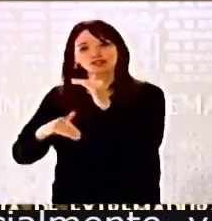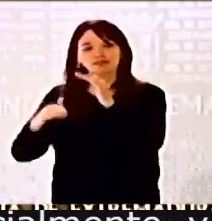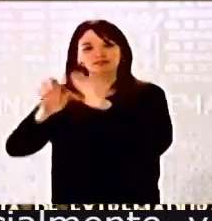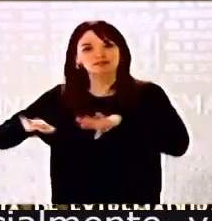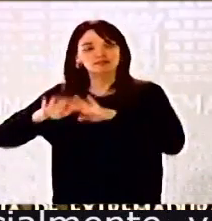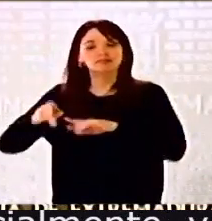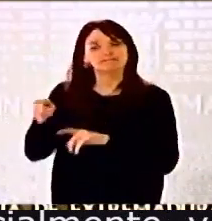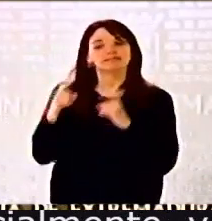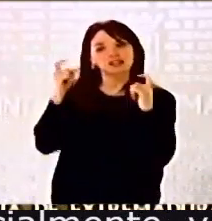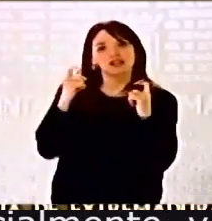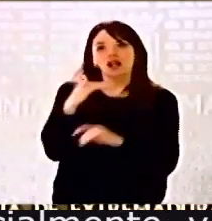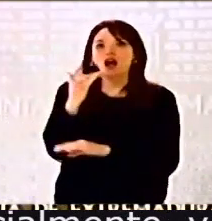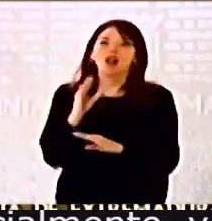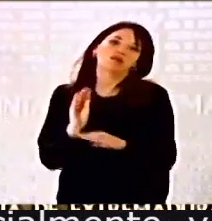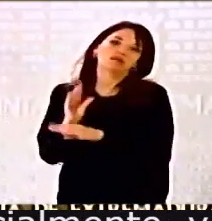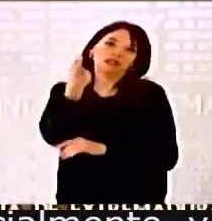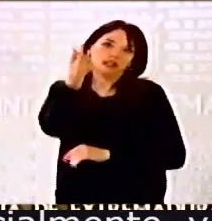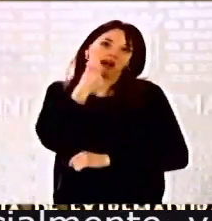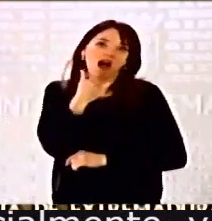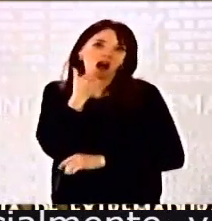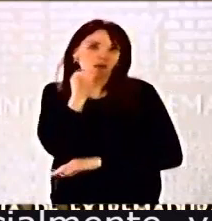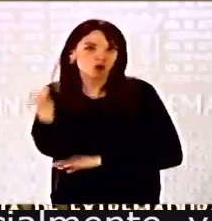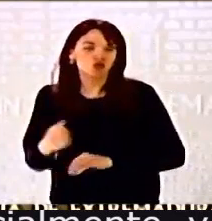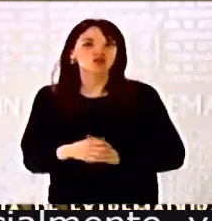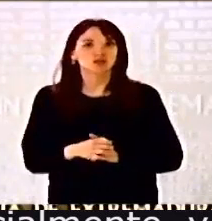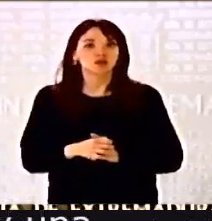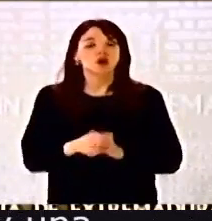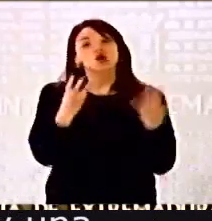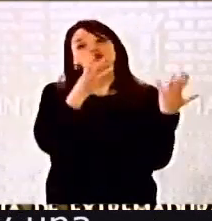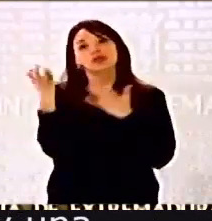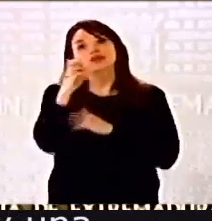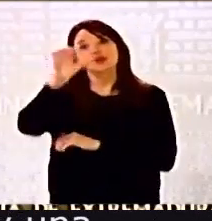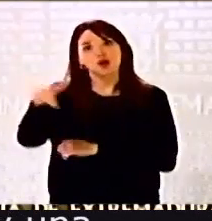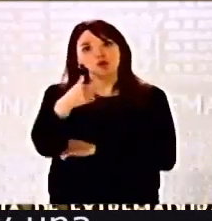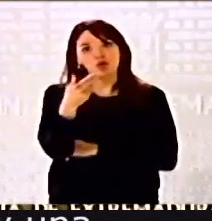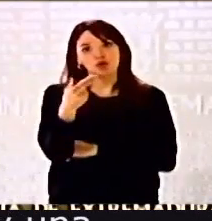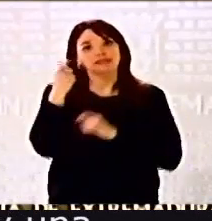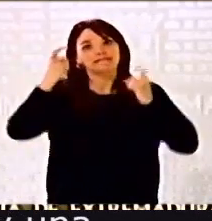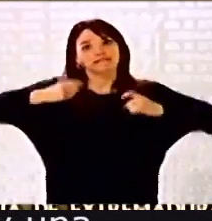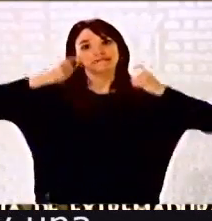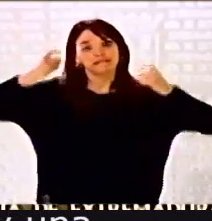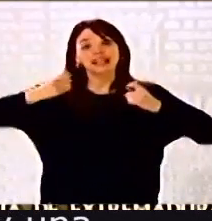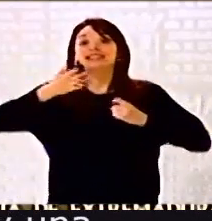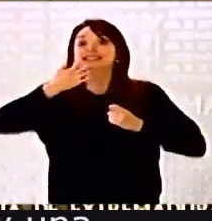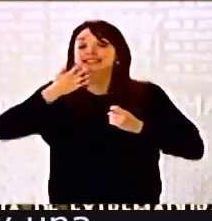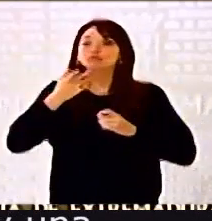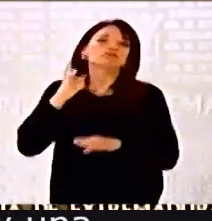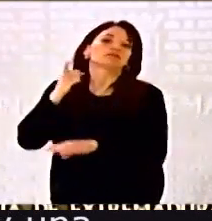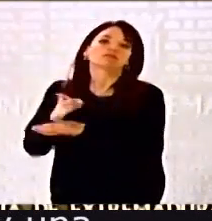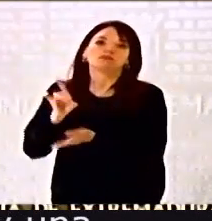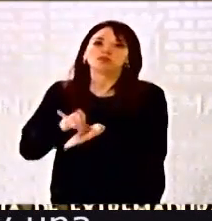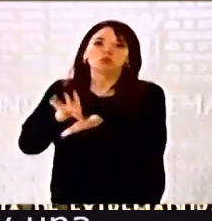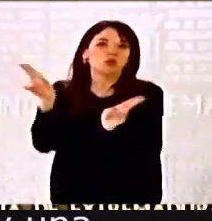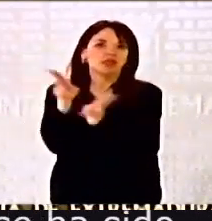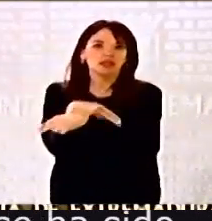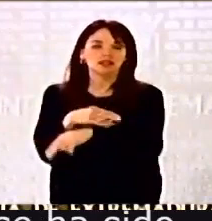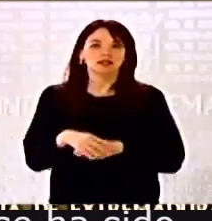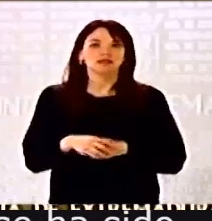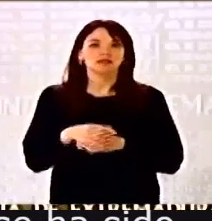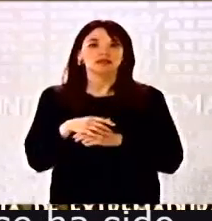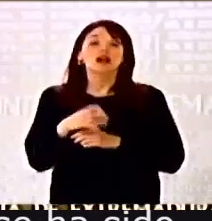un apoyo y una subvención que irá entre los 800 euros cuando el cese ha sido obligatorio y de 300 euros cuando se